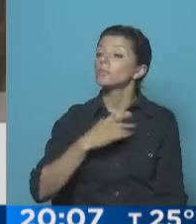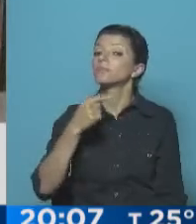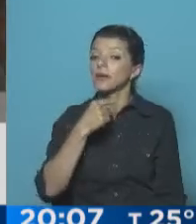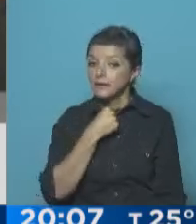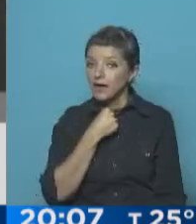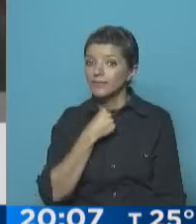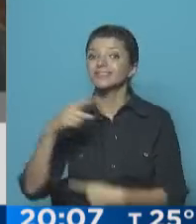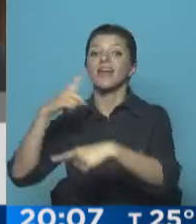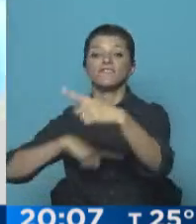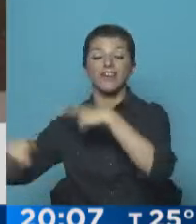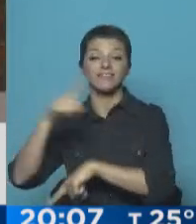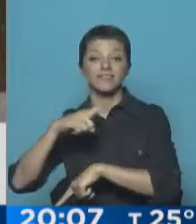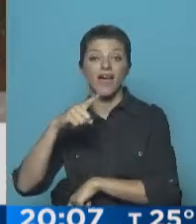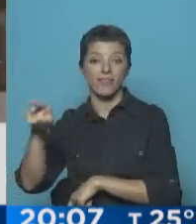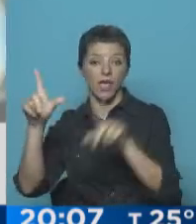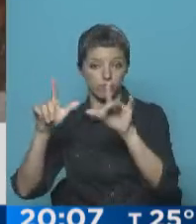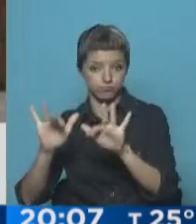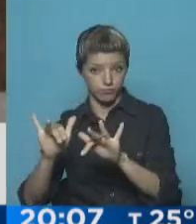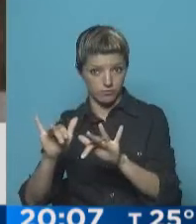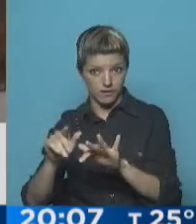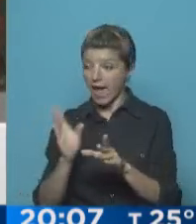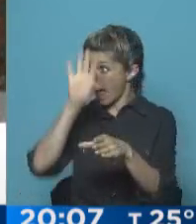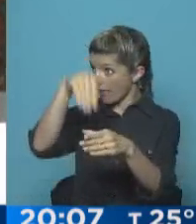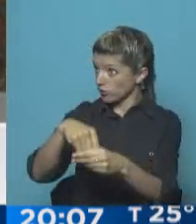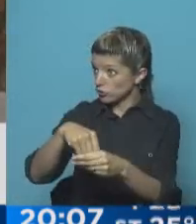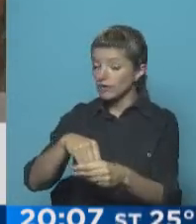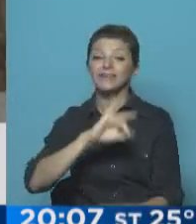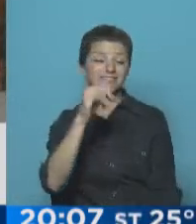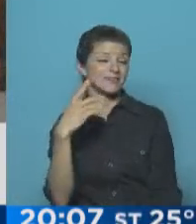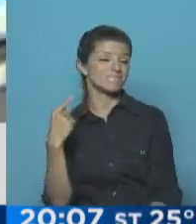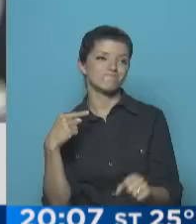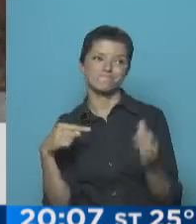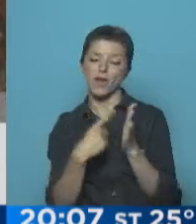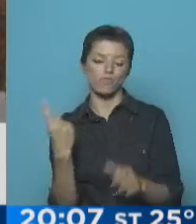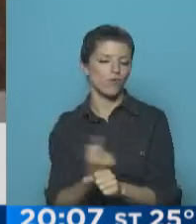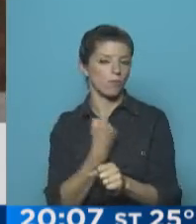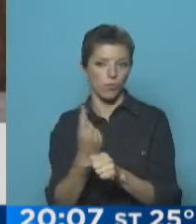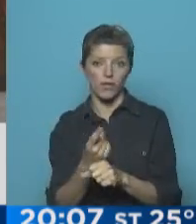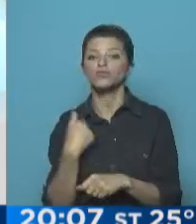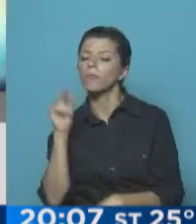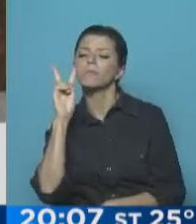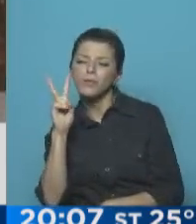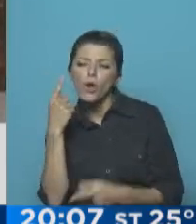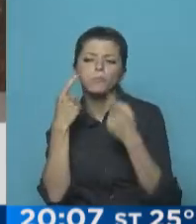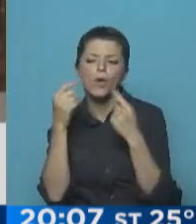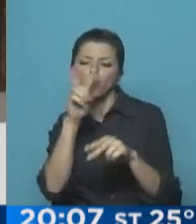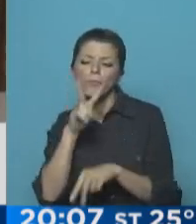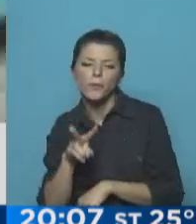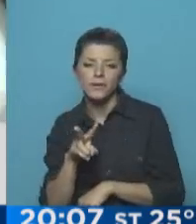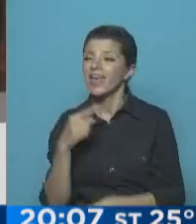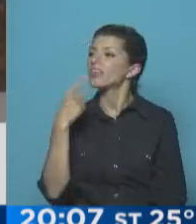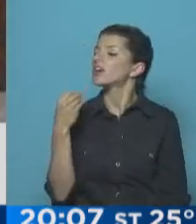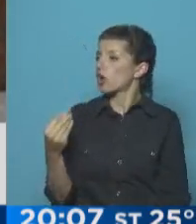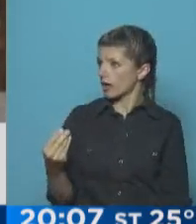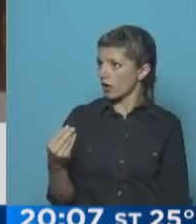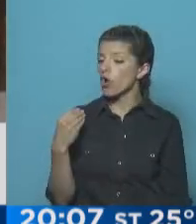transferencia electrónica. ¿Acá mismo dentro? Sí, pero todavía no la pude realizar. ¿No la pudo hacer? Me informé. ¿Y qué le dijeron? ¿Cuáles son las